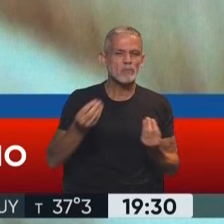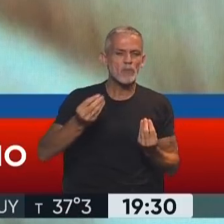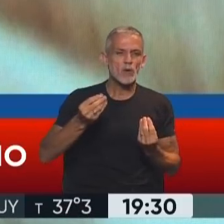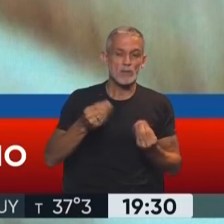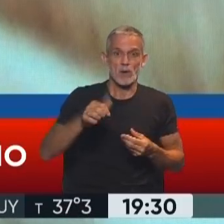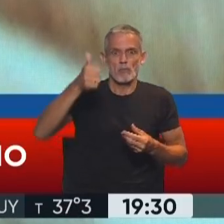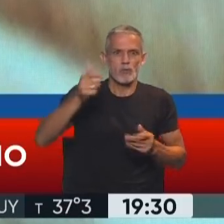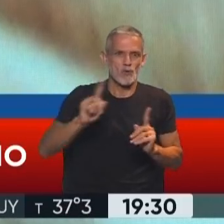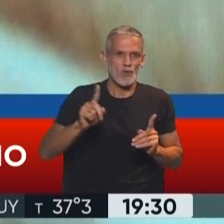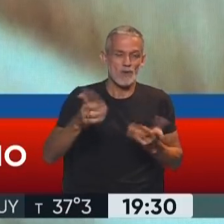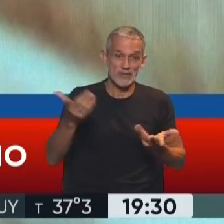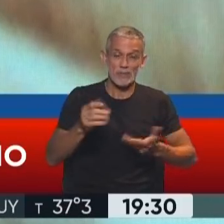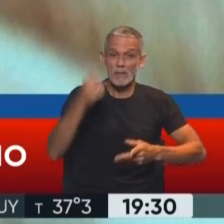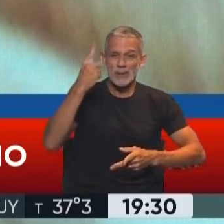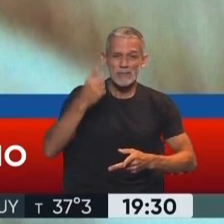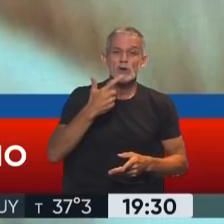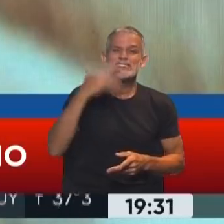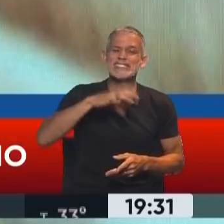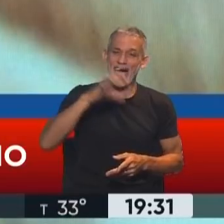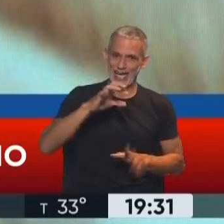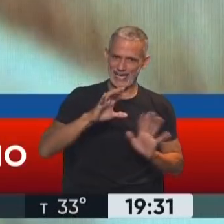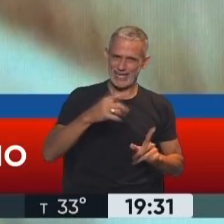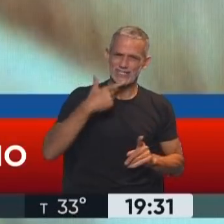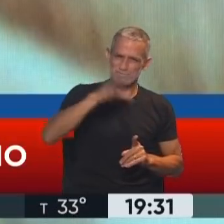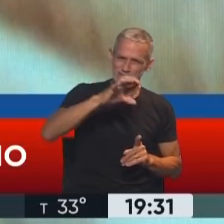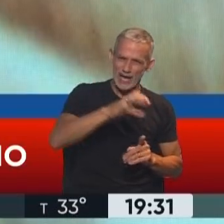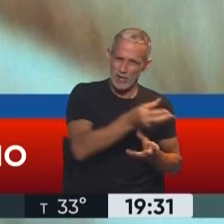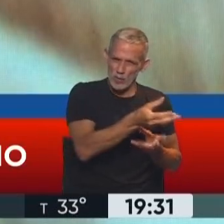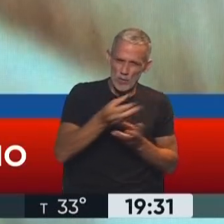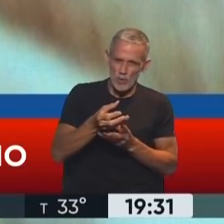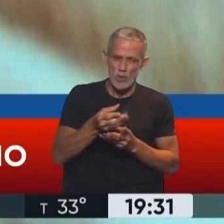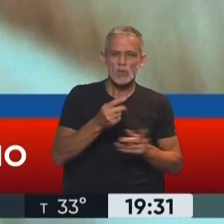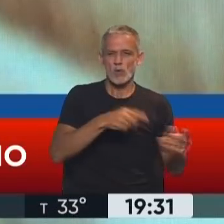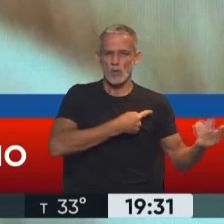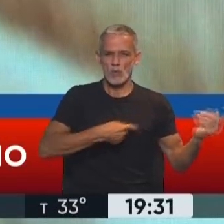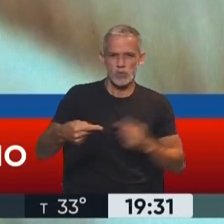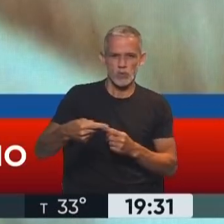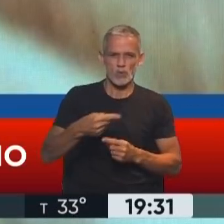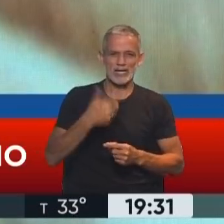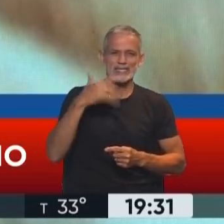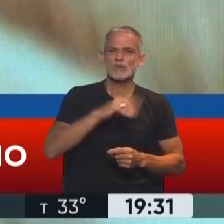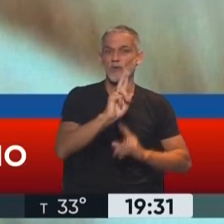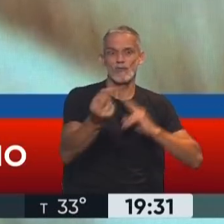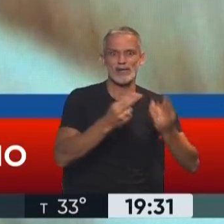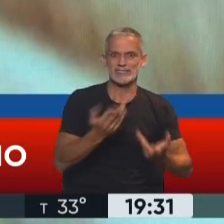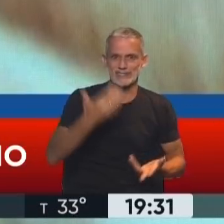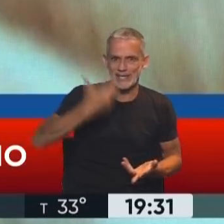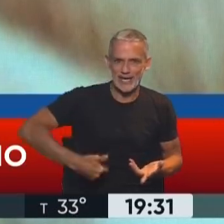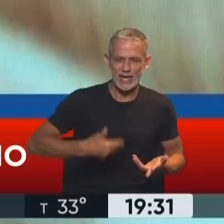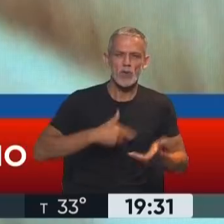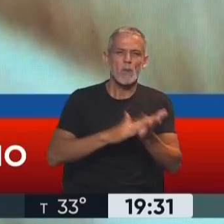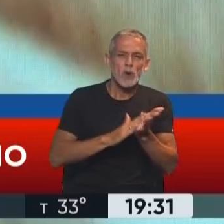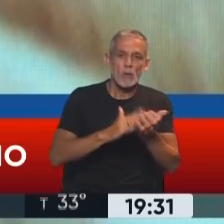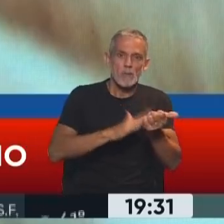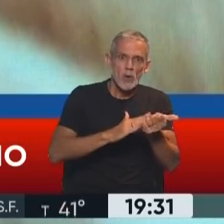tenido éxito. El primer trasplante fue de sangre, un senotrasplante de ¿Ninguno tuvo transfusión. éxito, doctor? Fallecieron y se siguió